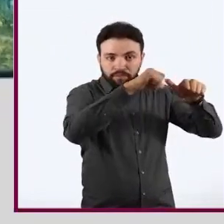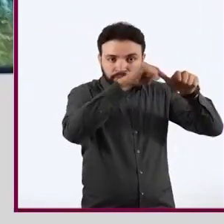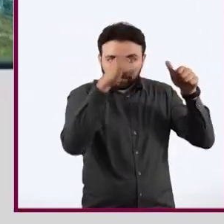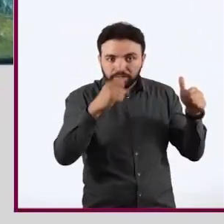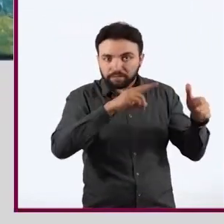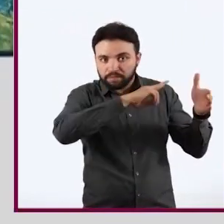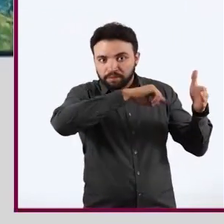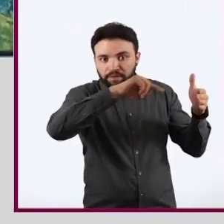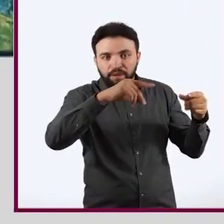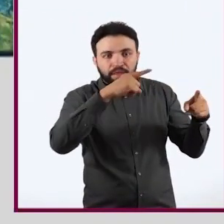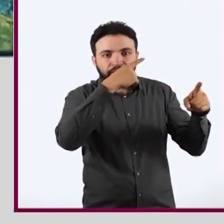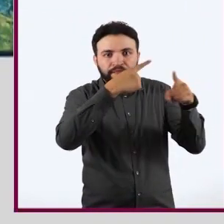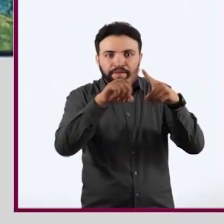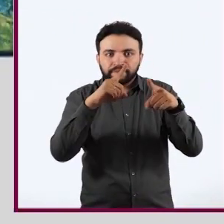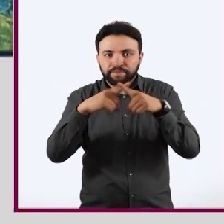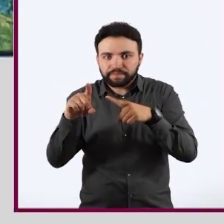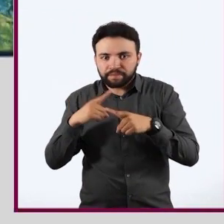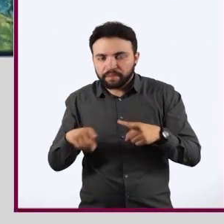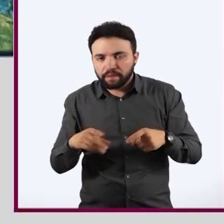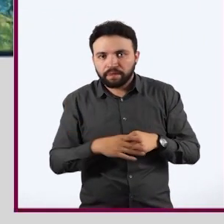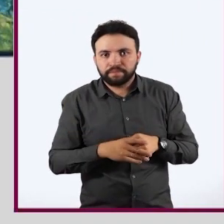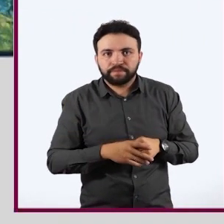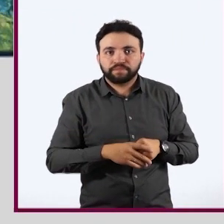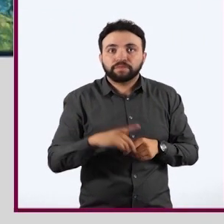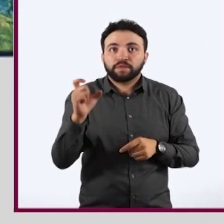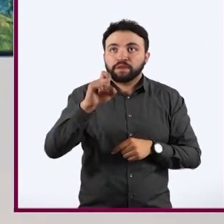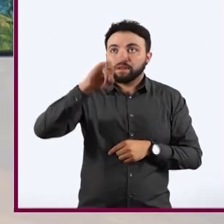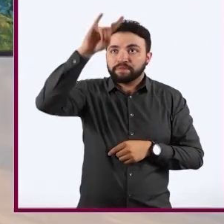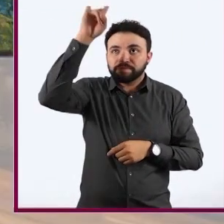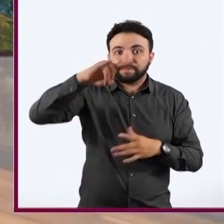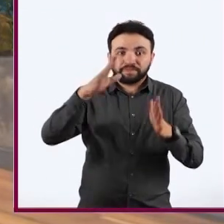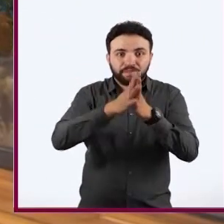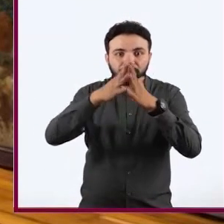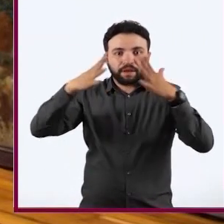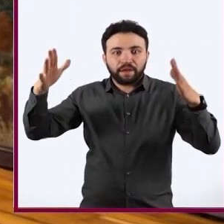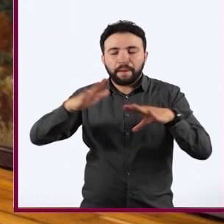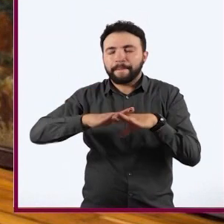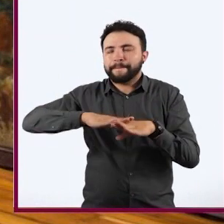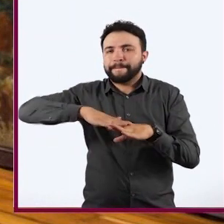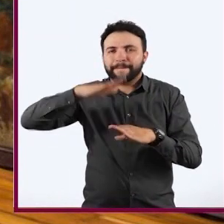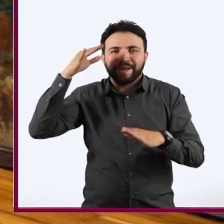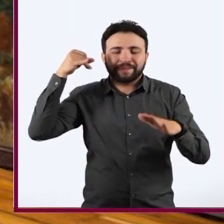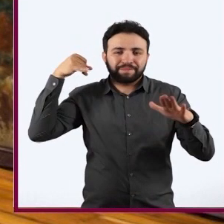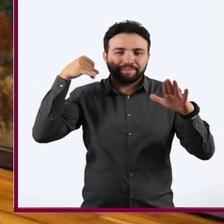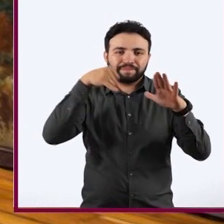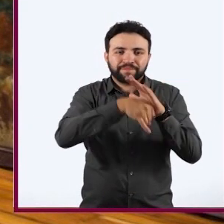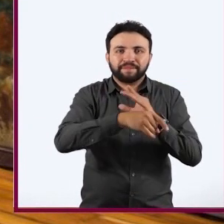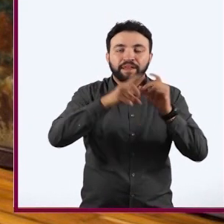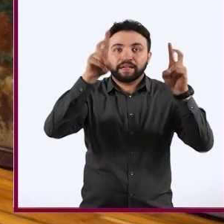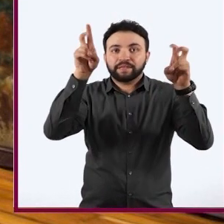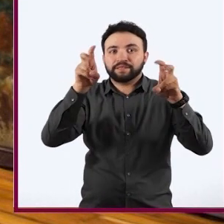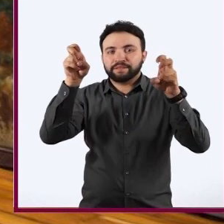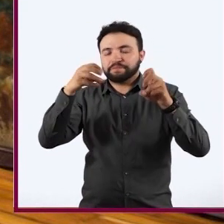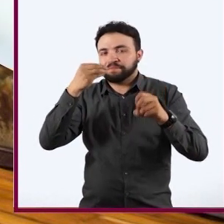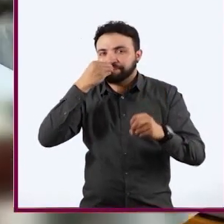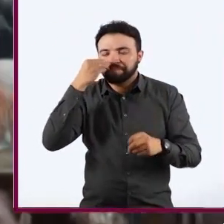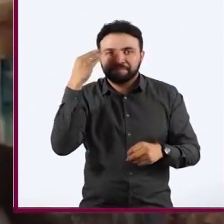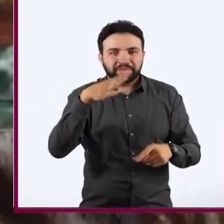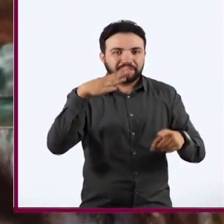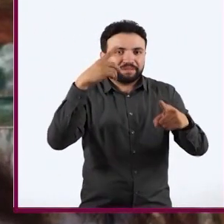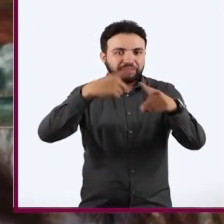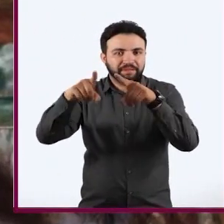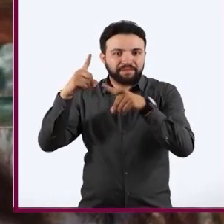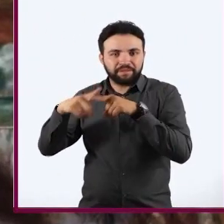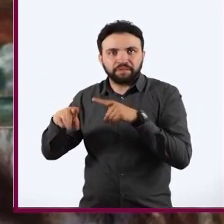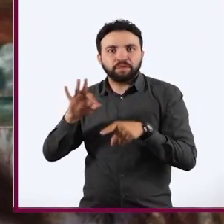fue su estudio son muy distintas a su pintura de caballete. En los muros, su pintura cobra un sentido más experimental y